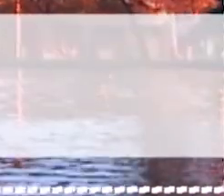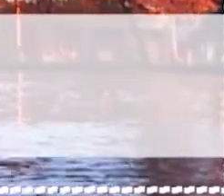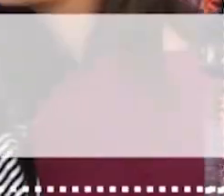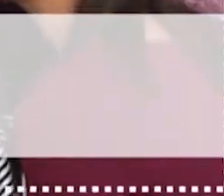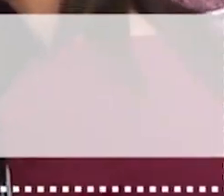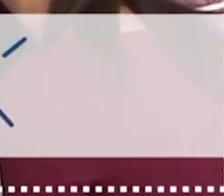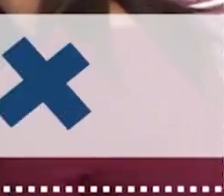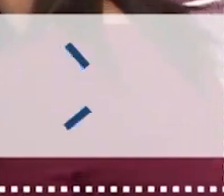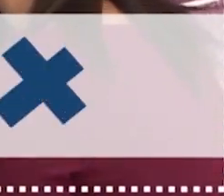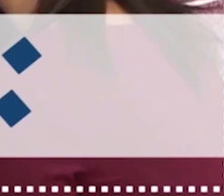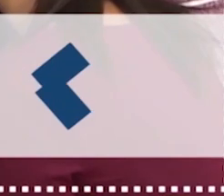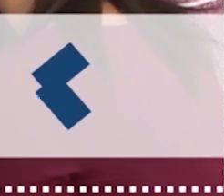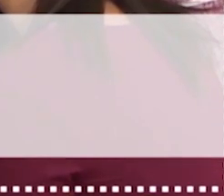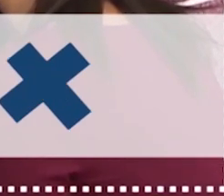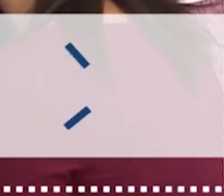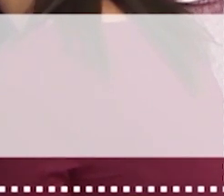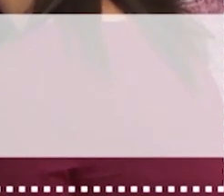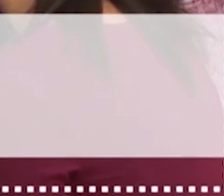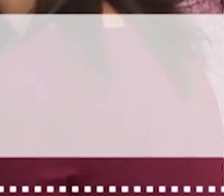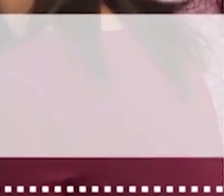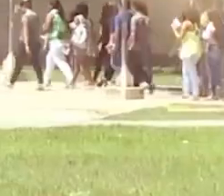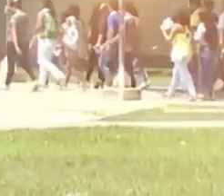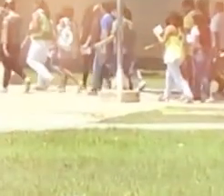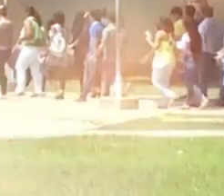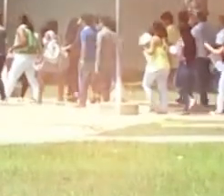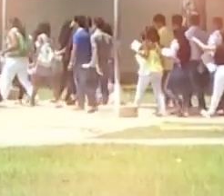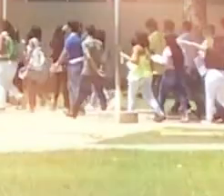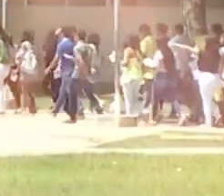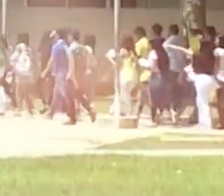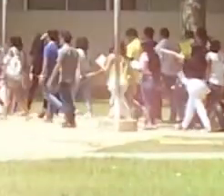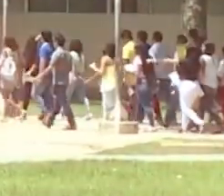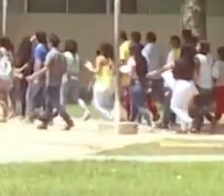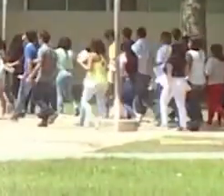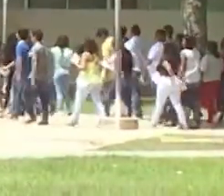Por una universidad más incluyente e innovadora.